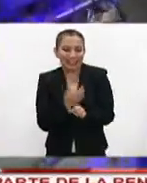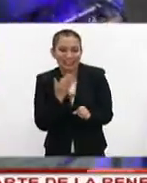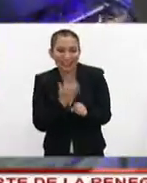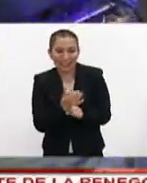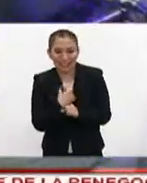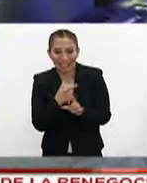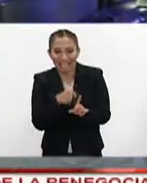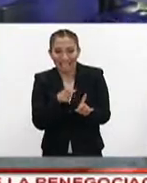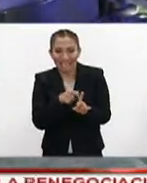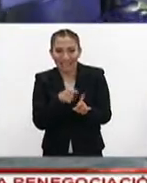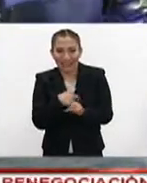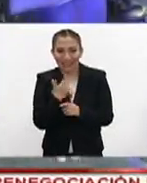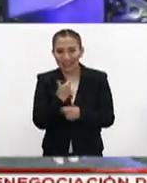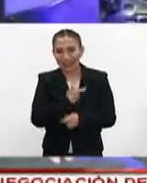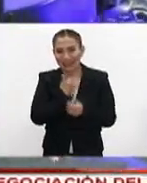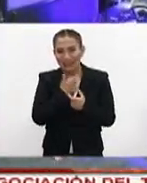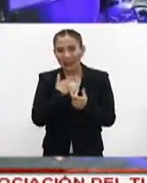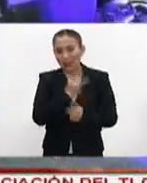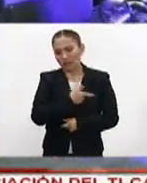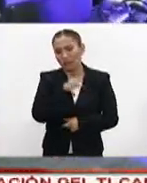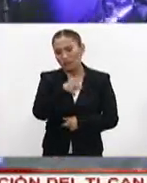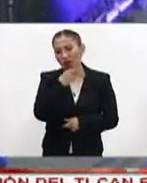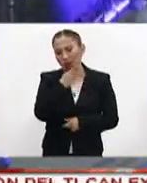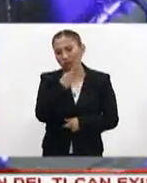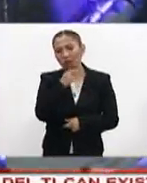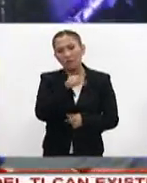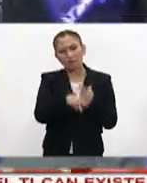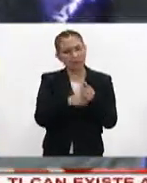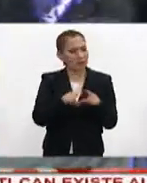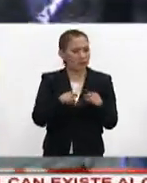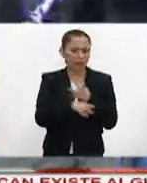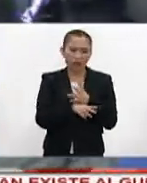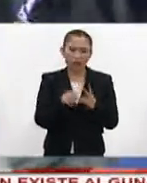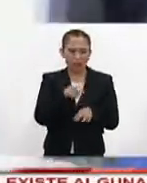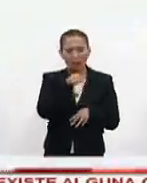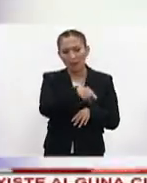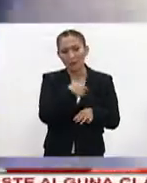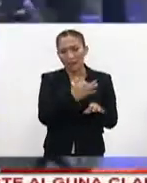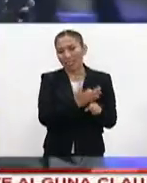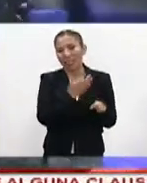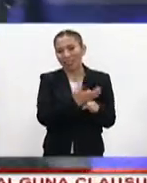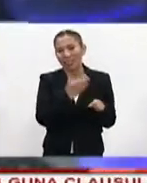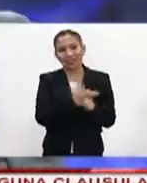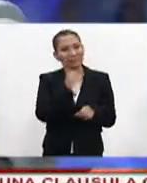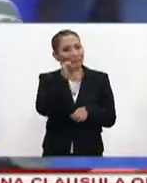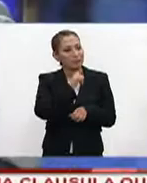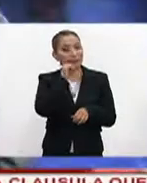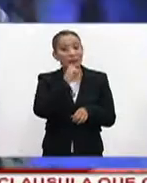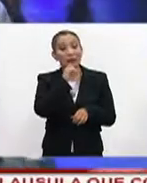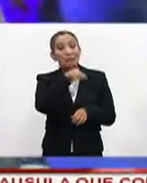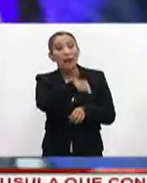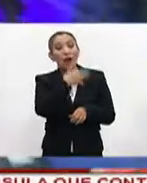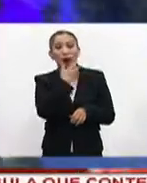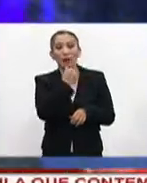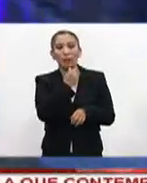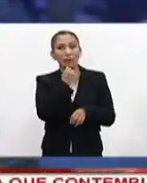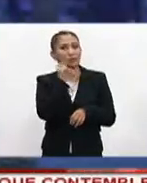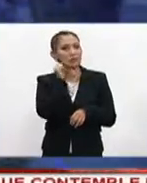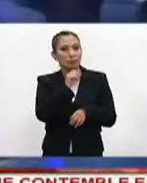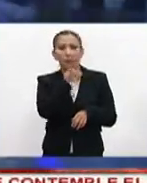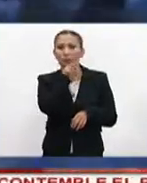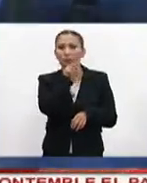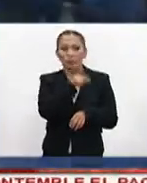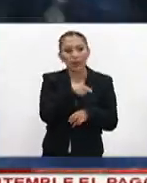fue un poco chusco. Así es. Pero sí, también declaraba ese tipo de cosas. Entonces sí, tenía sentido del humor. Y también se preocupaban este tipo